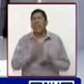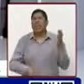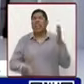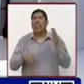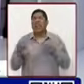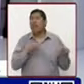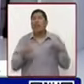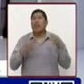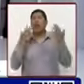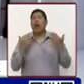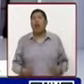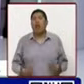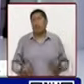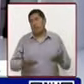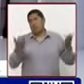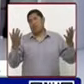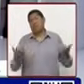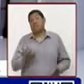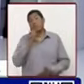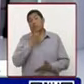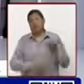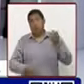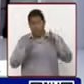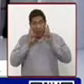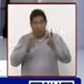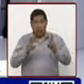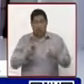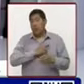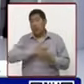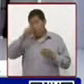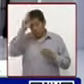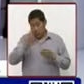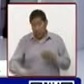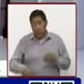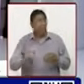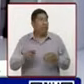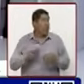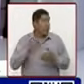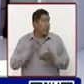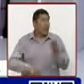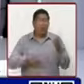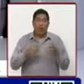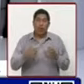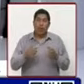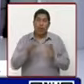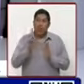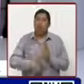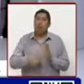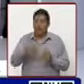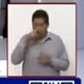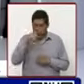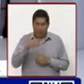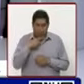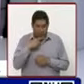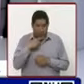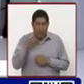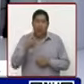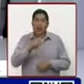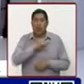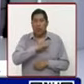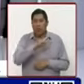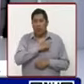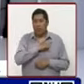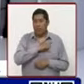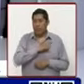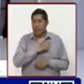hacer ahora? Porque evidentemente, por lo que estamos viendo, por los resultados que hemos estado enterándonos después de la incursión de la